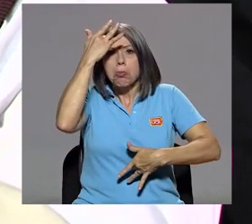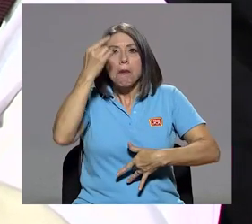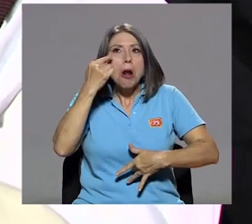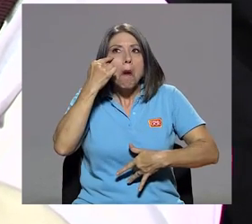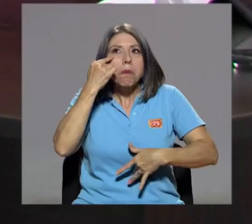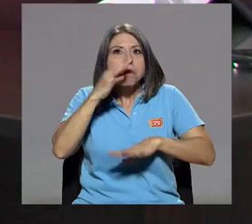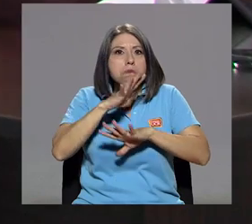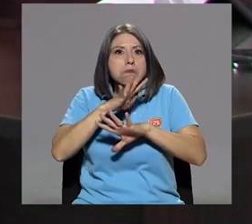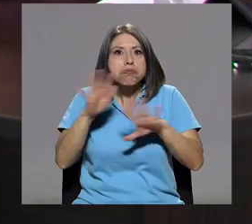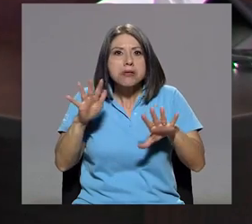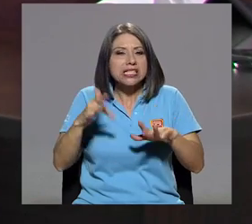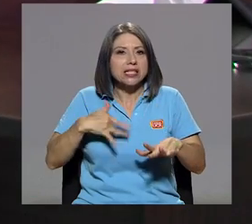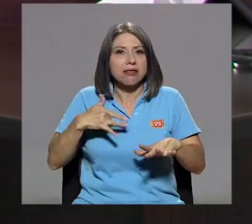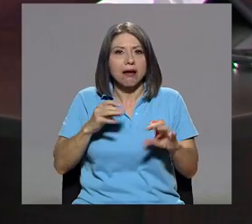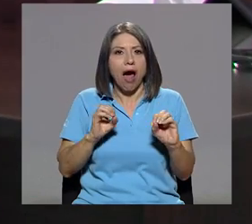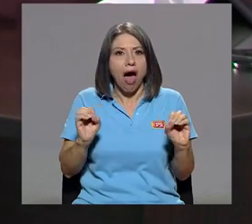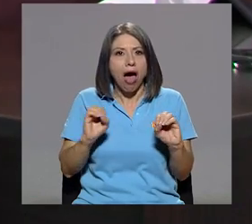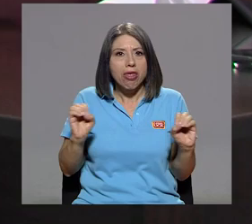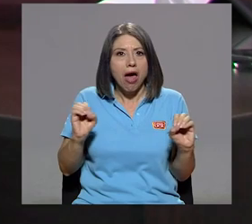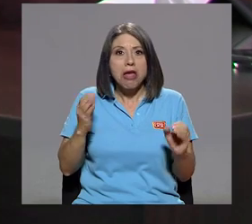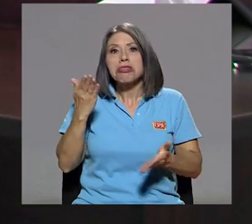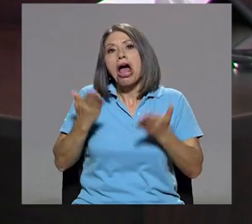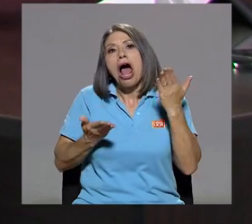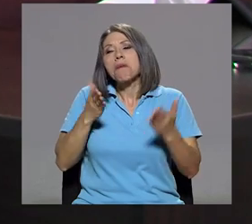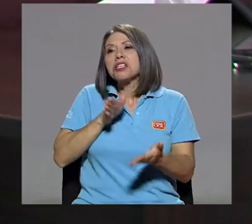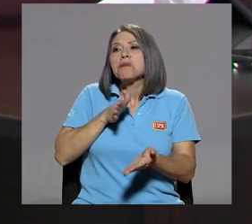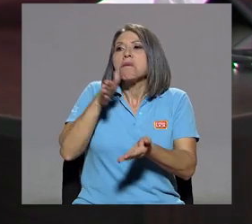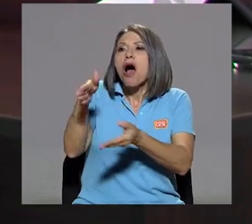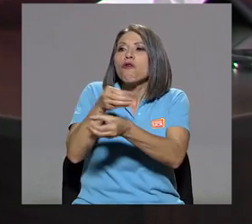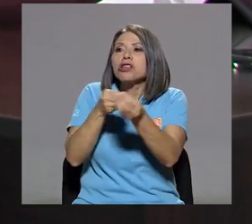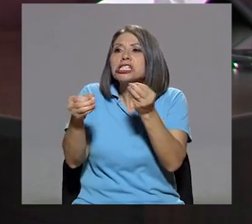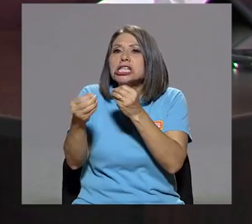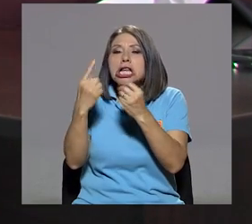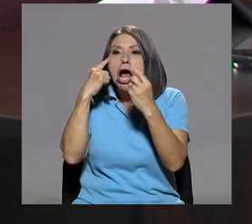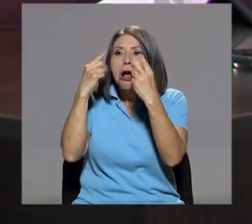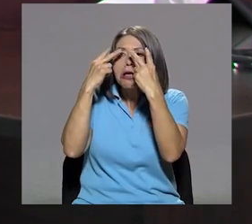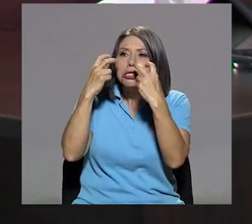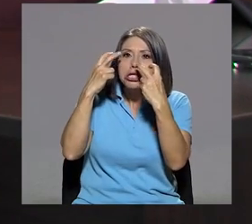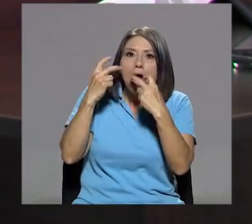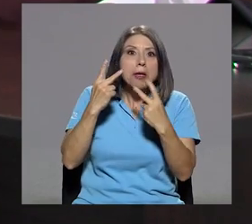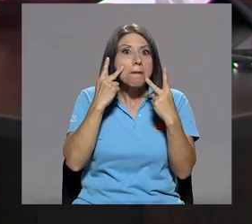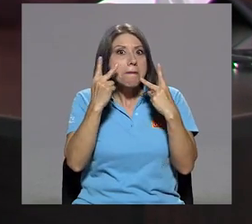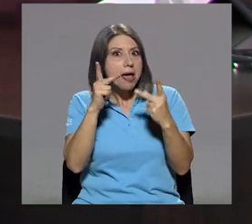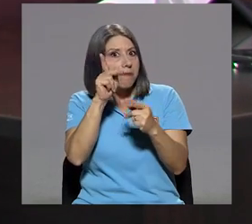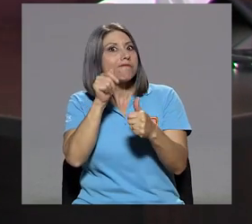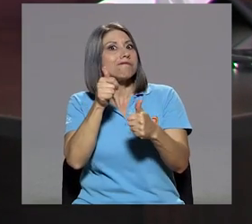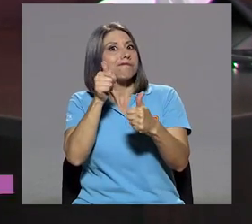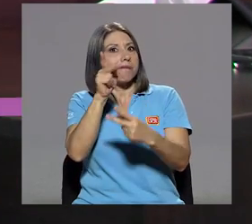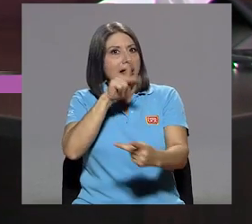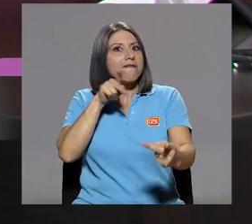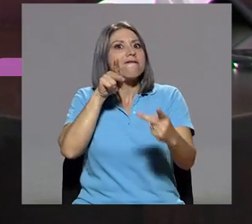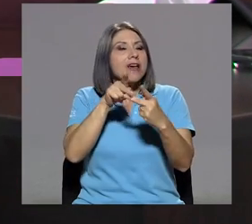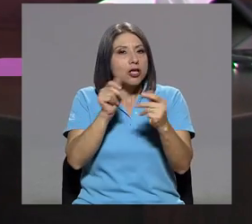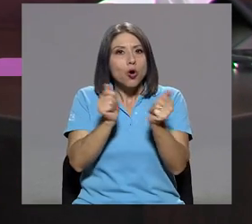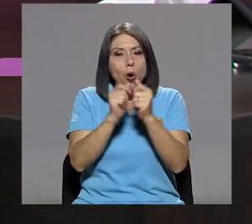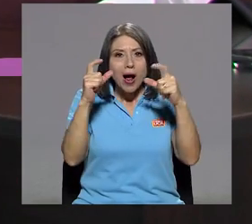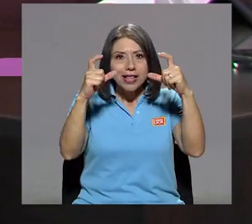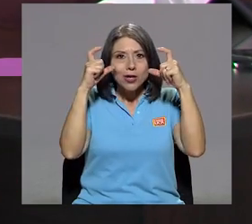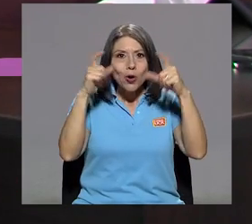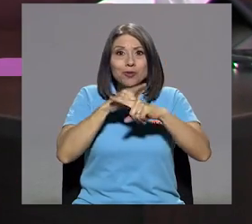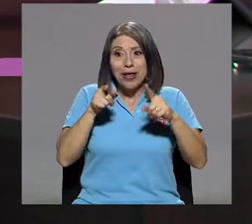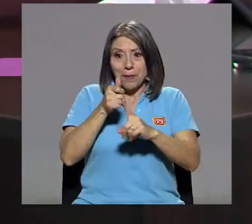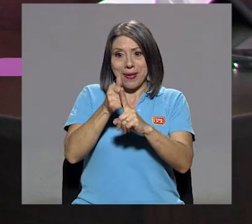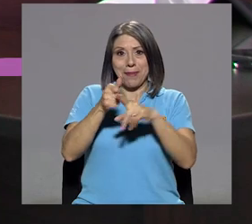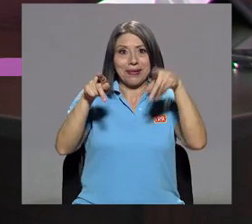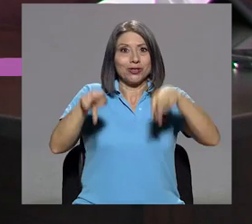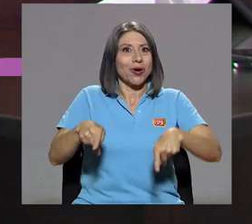ninguna molestia, posiblemente va a su óptica de confianza, se hace el examen de la vista, ve perfecto con los anteojos que le mandan